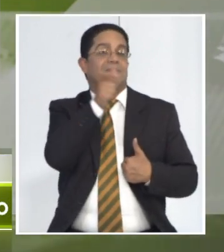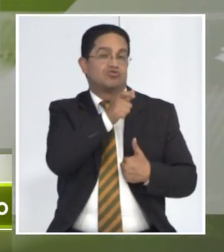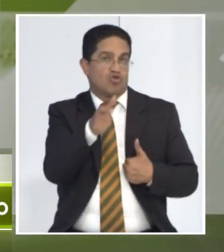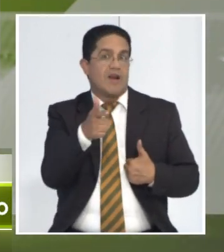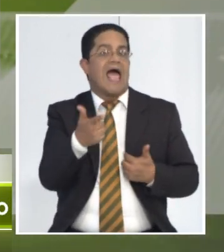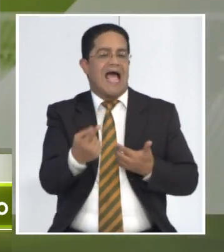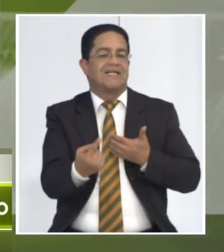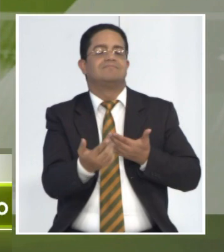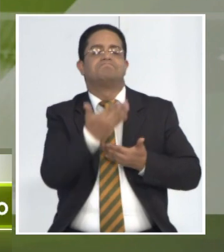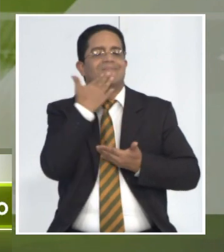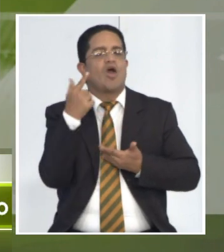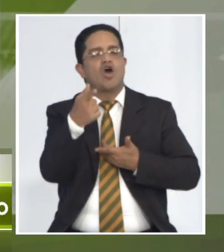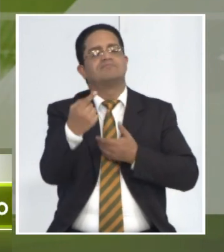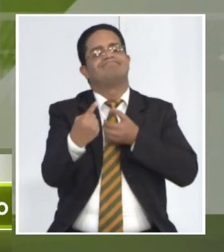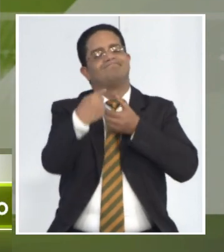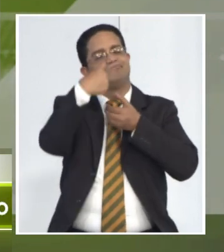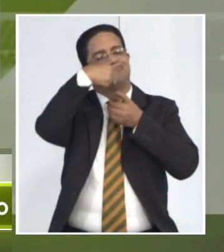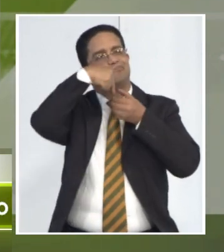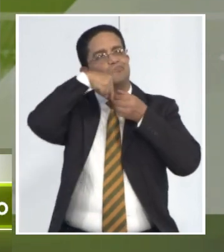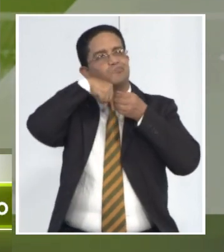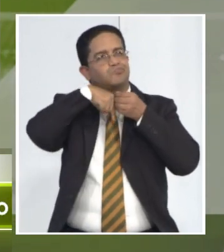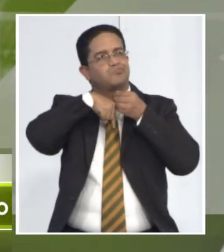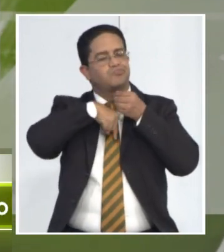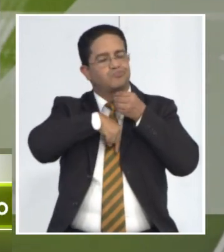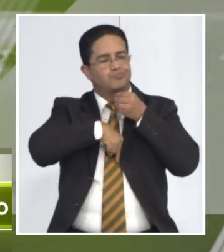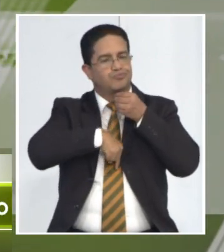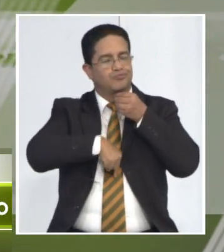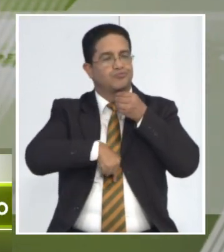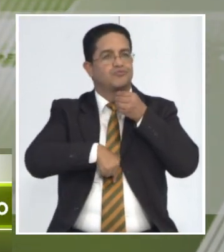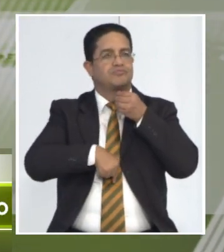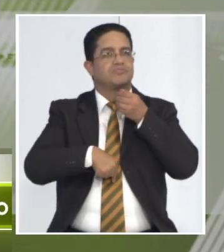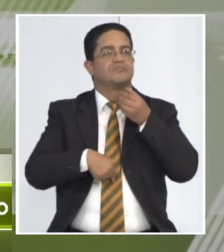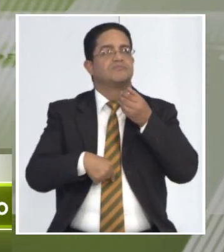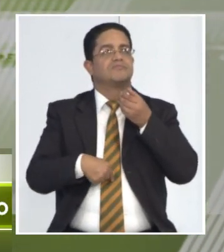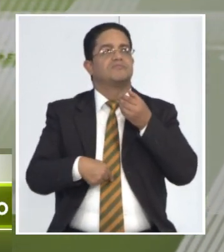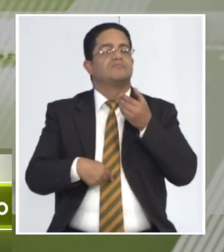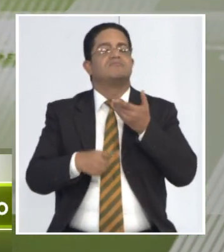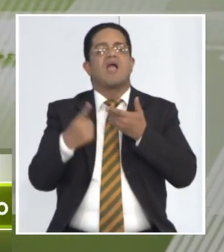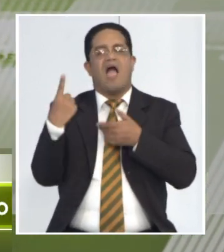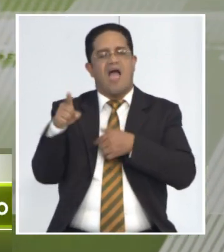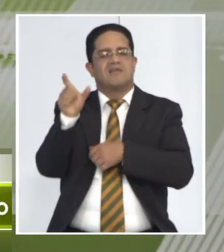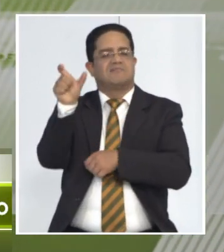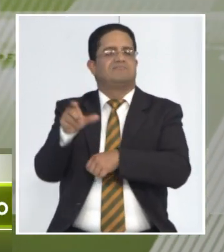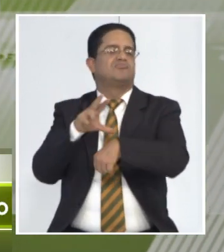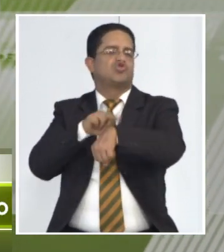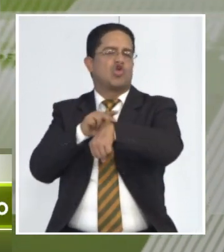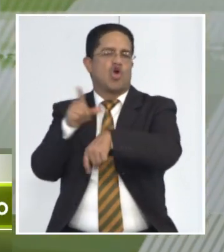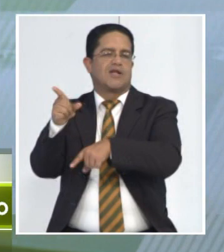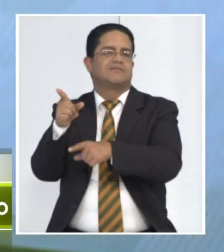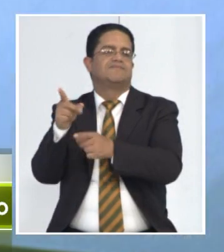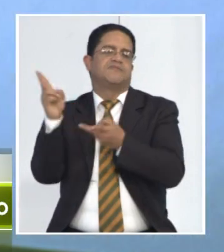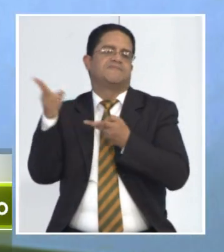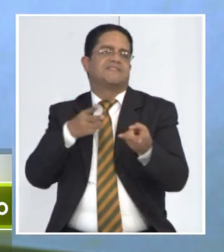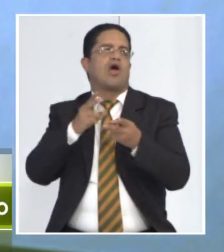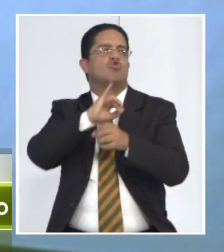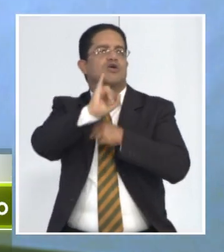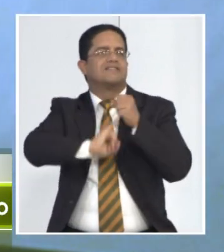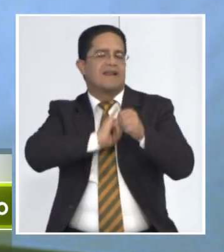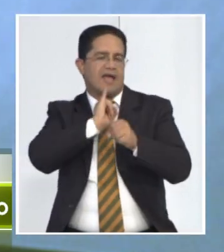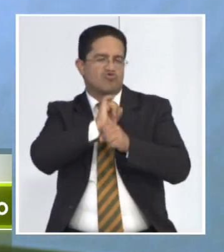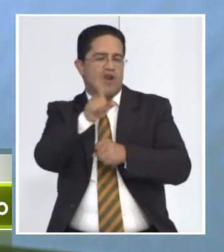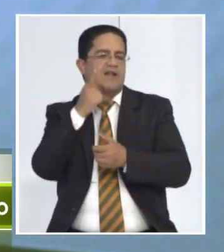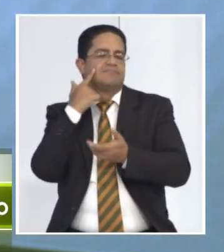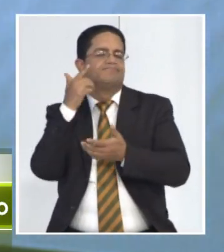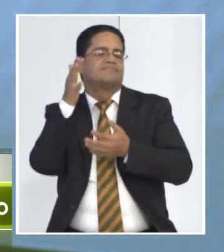opción endoscópica para ellos y esa opción, pues tenemos unos invitados internacionales. Trajimos al doctor Lázaro Arango, que es expresidente de la Asociación Colombiana de Endoscopia